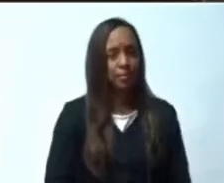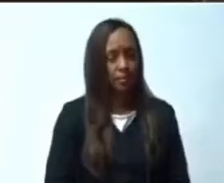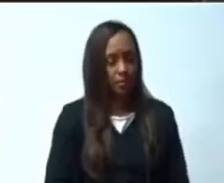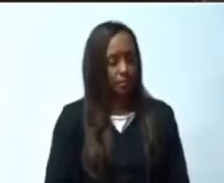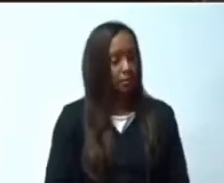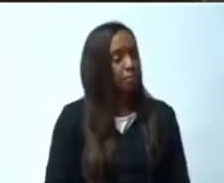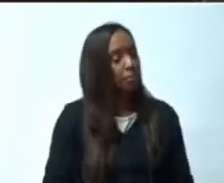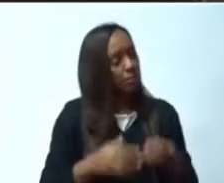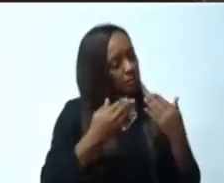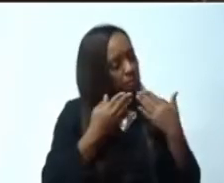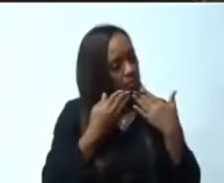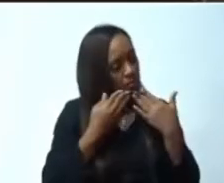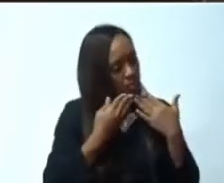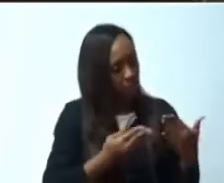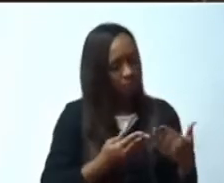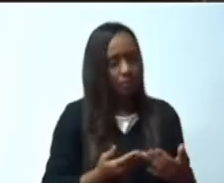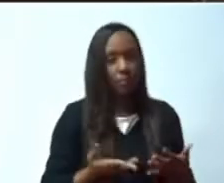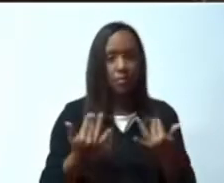Gaddis Corporan.